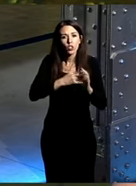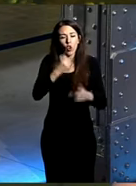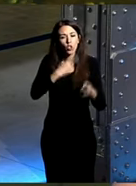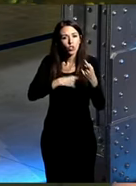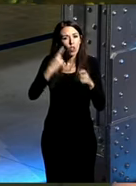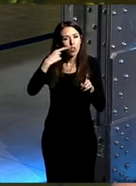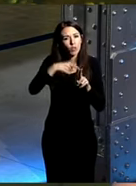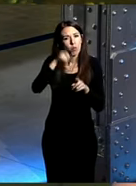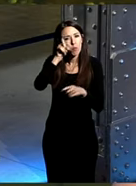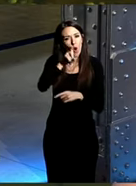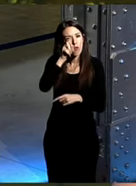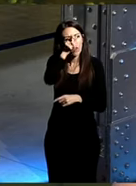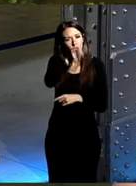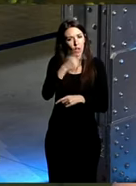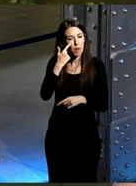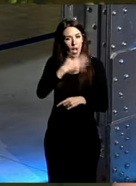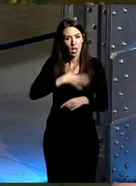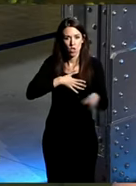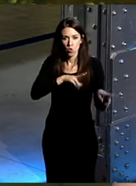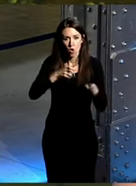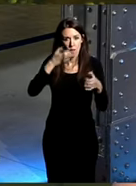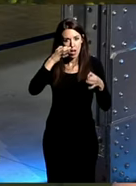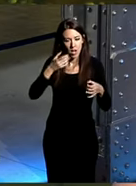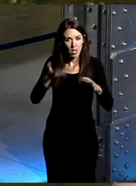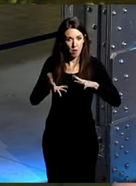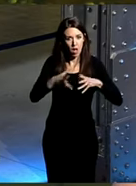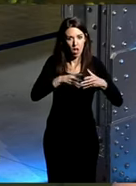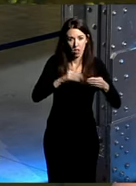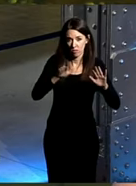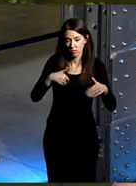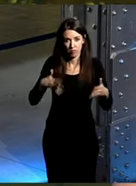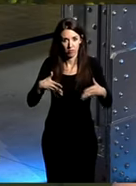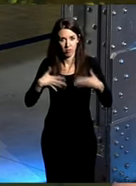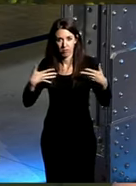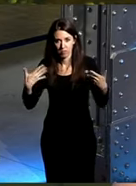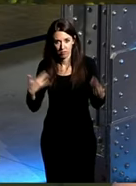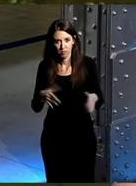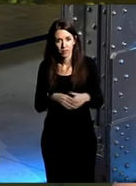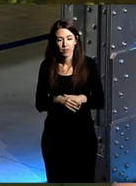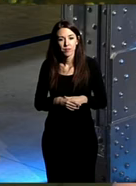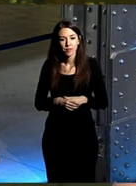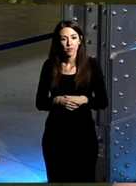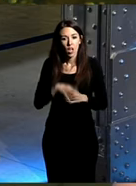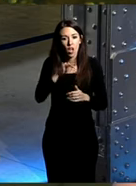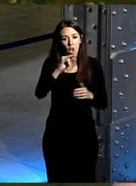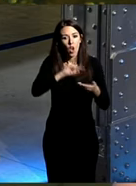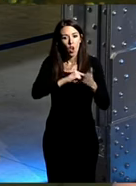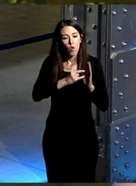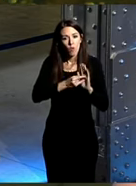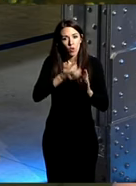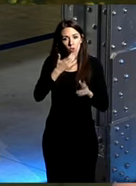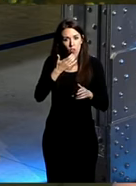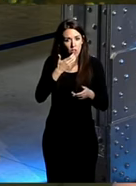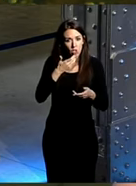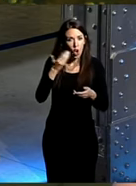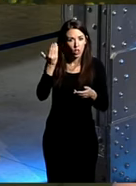a los profesores a acomodarse a esta nueva realidad que nos ha atropellado a todos. Tenemos proyectos como Scholartic,